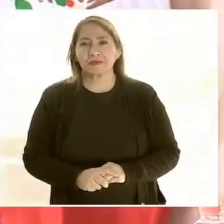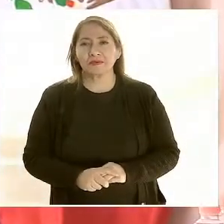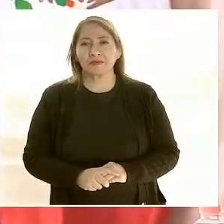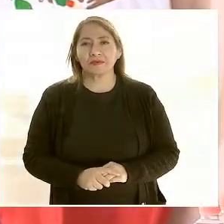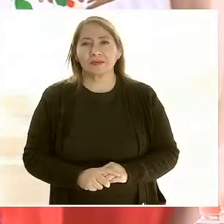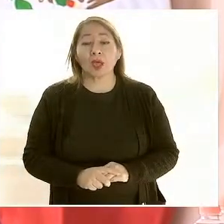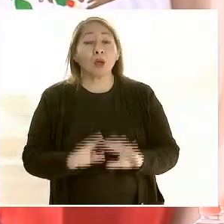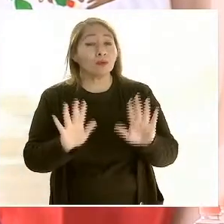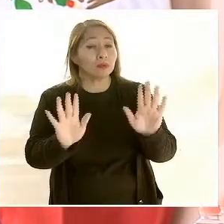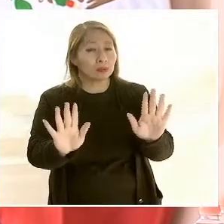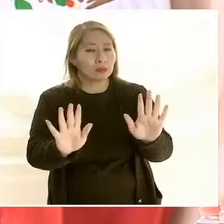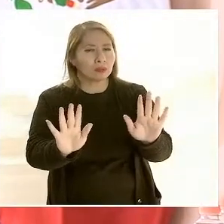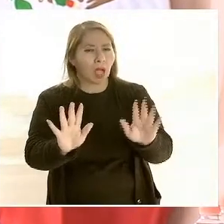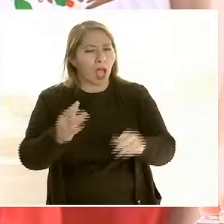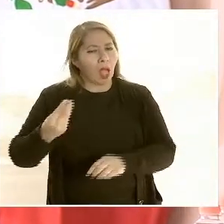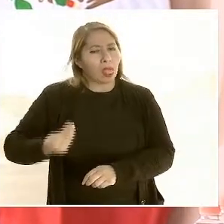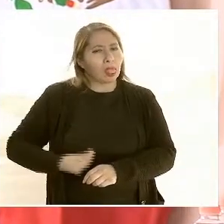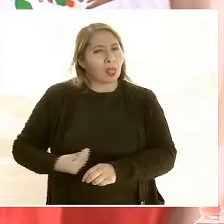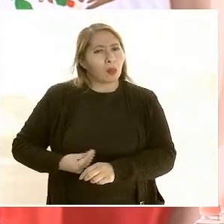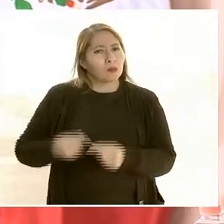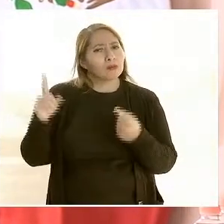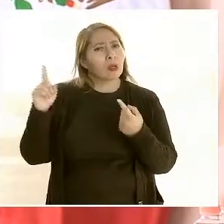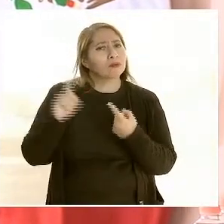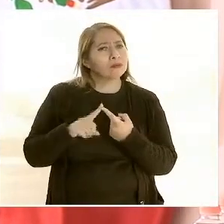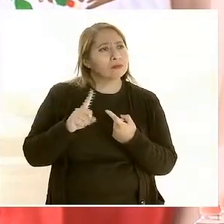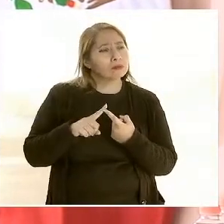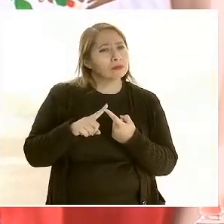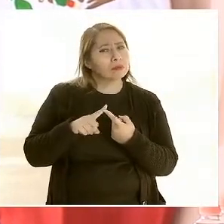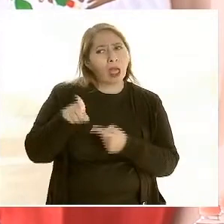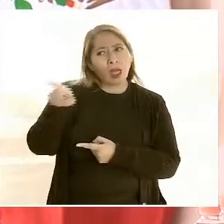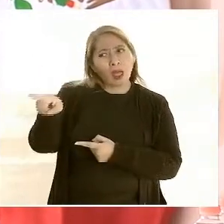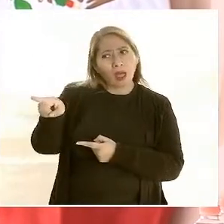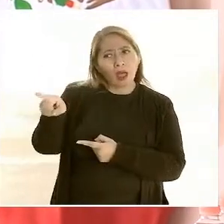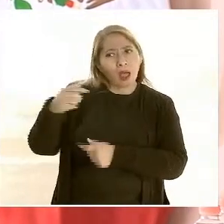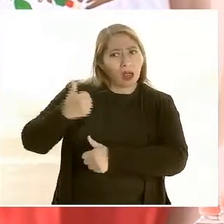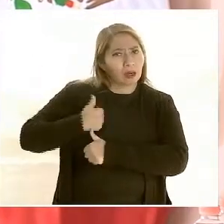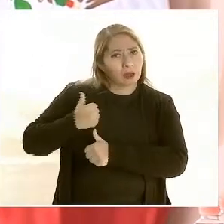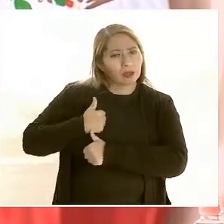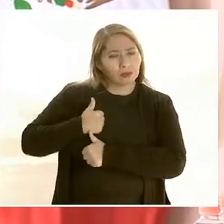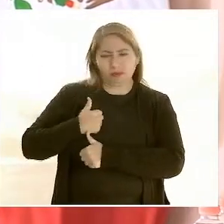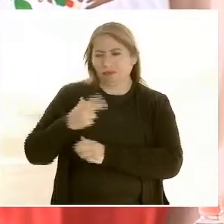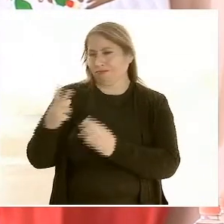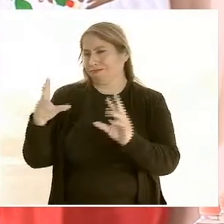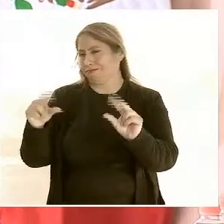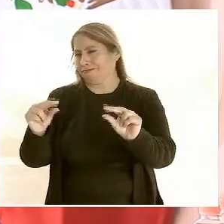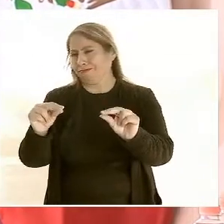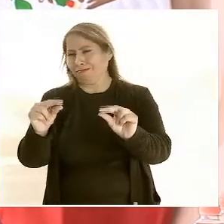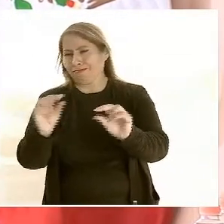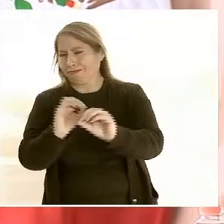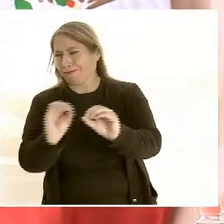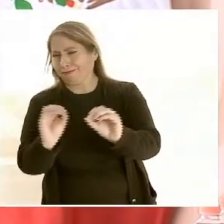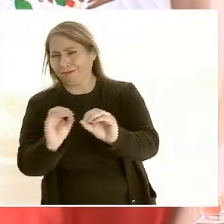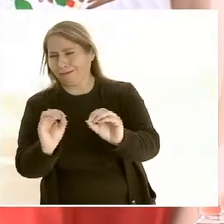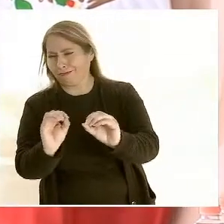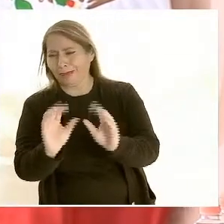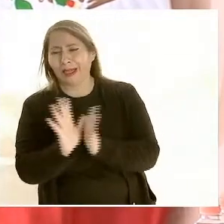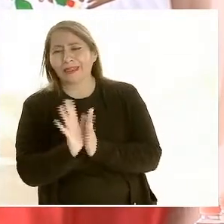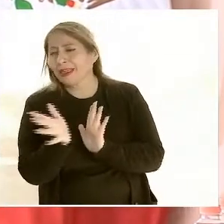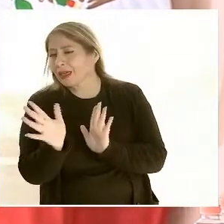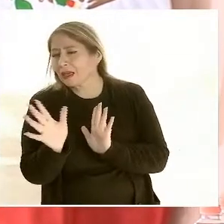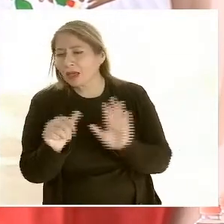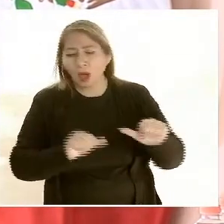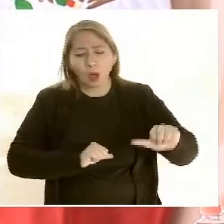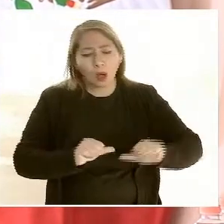le carguemos la culpa al ejército de acciones